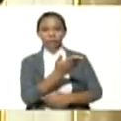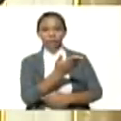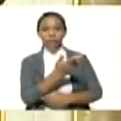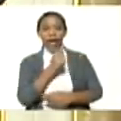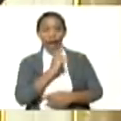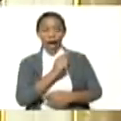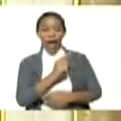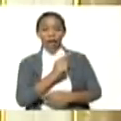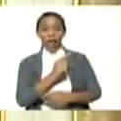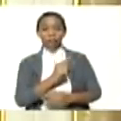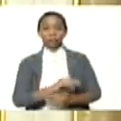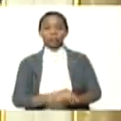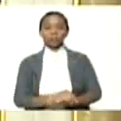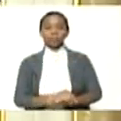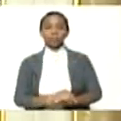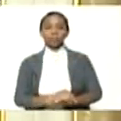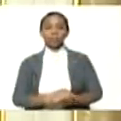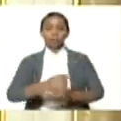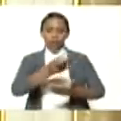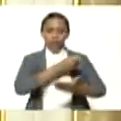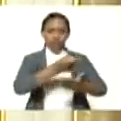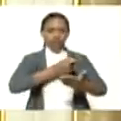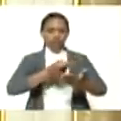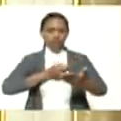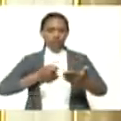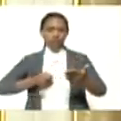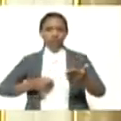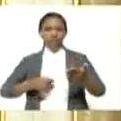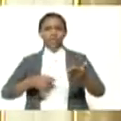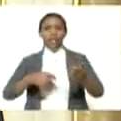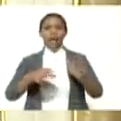el coescritor de esta constitución.